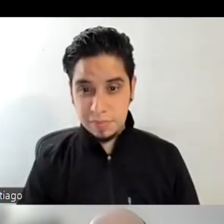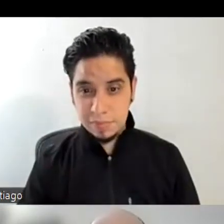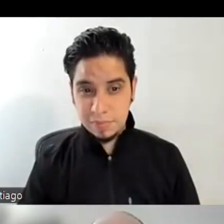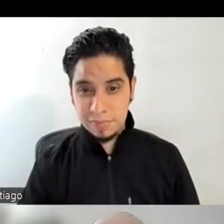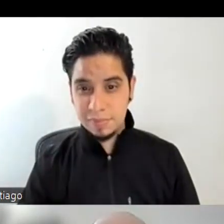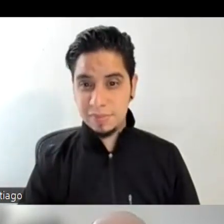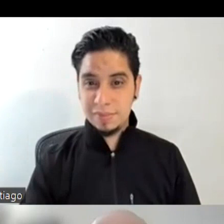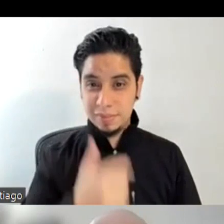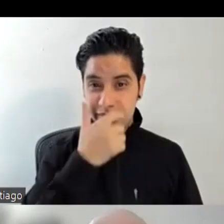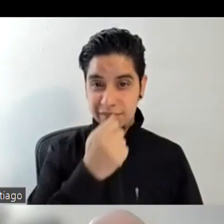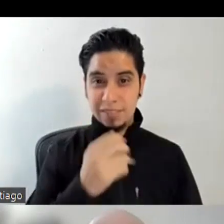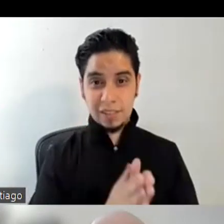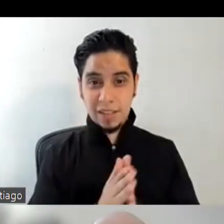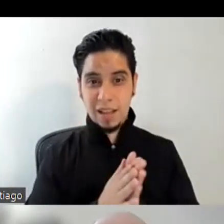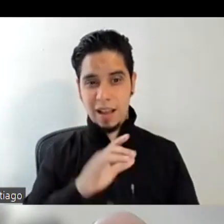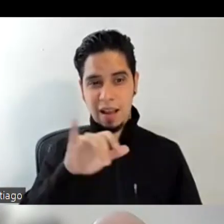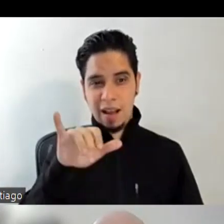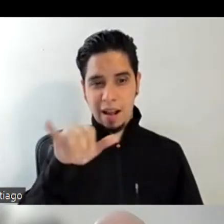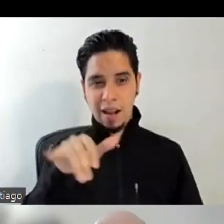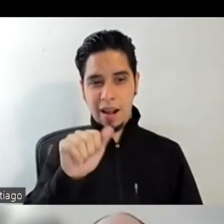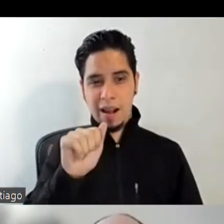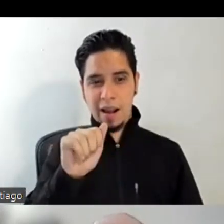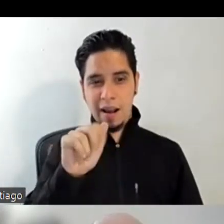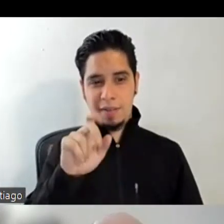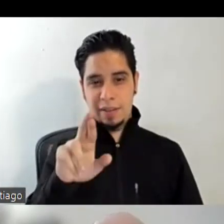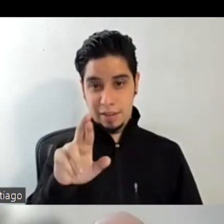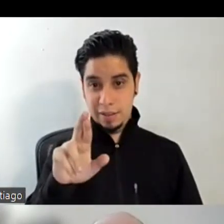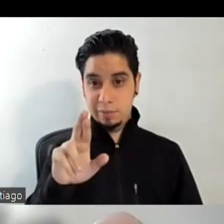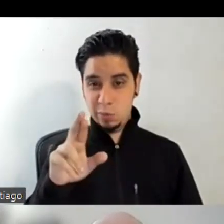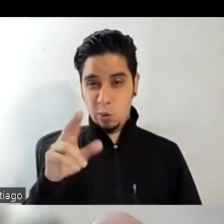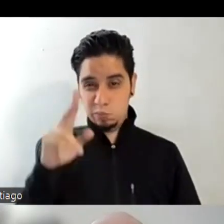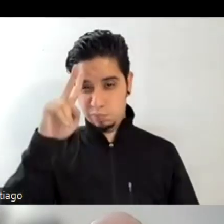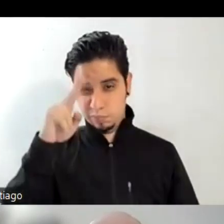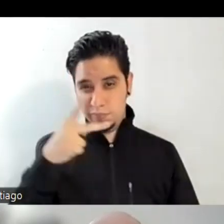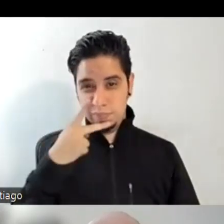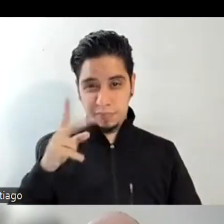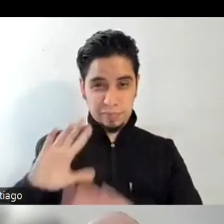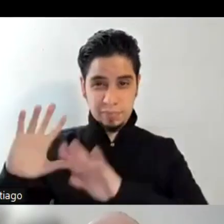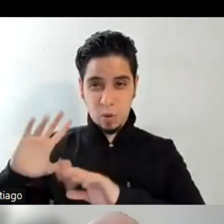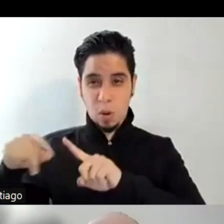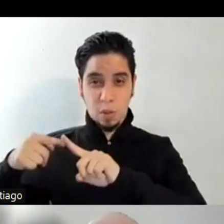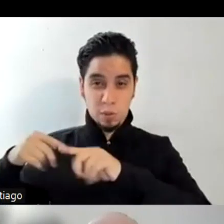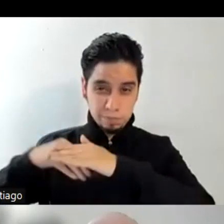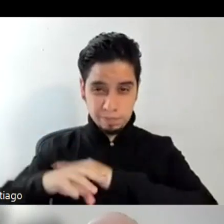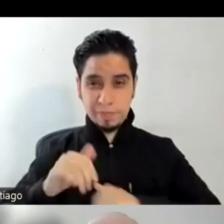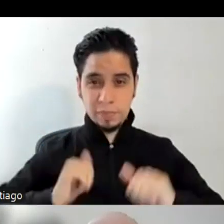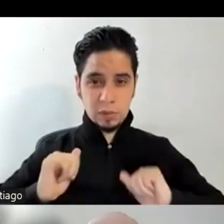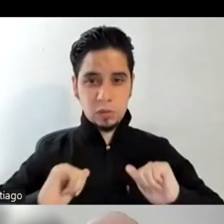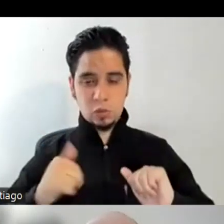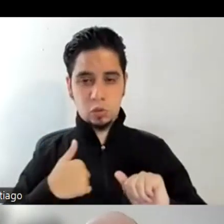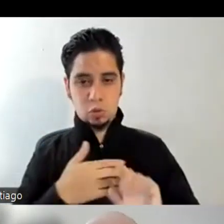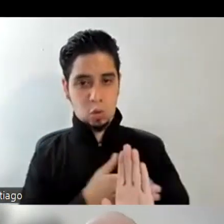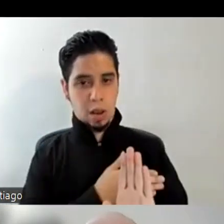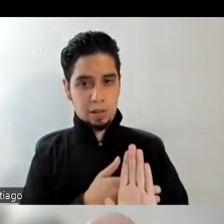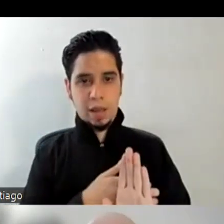Javier aquí entrevistándonos y conozco a Javier de la época en la que yo llegué al teatro precisamente. Pues yo estudiaba en el Ballet